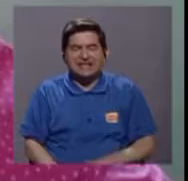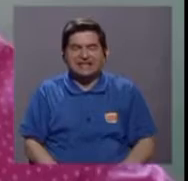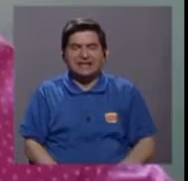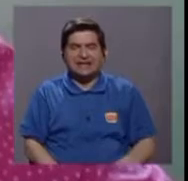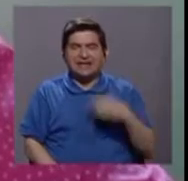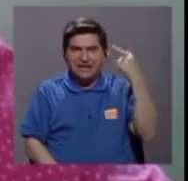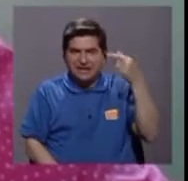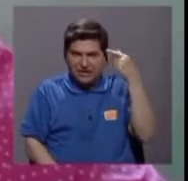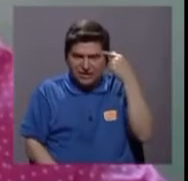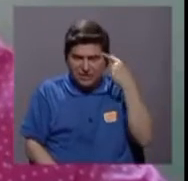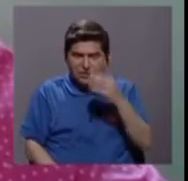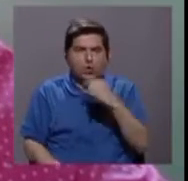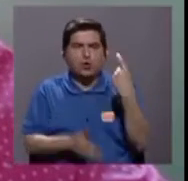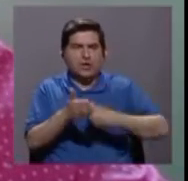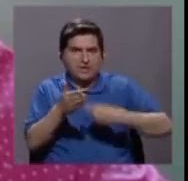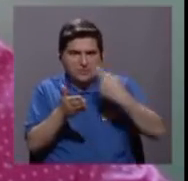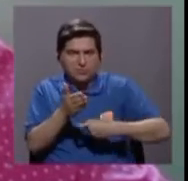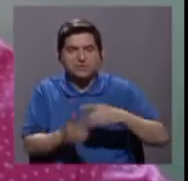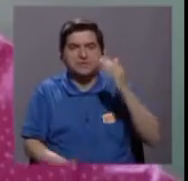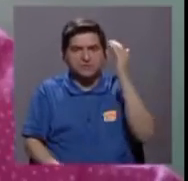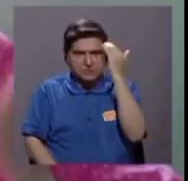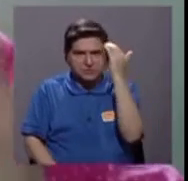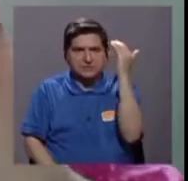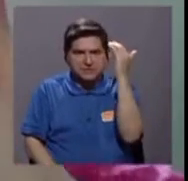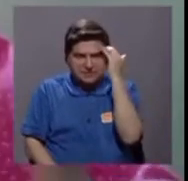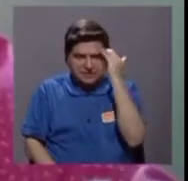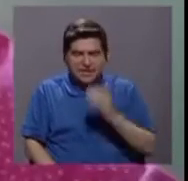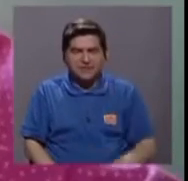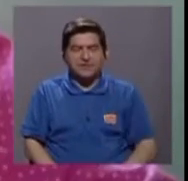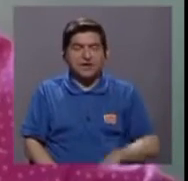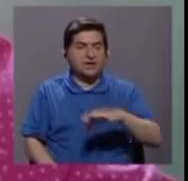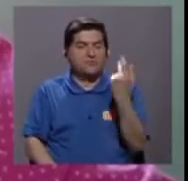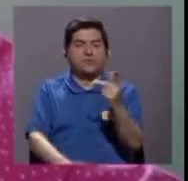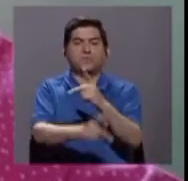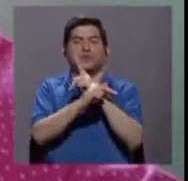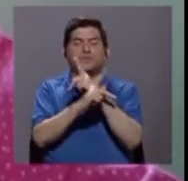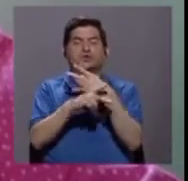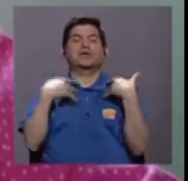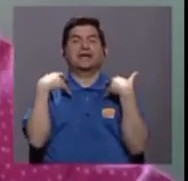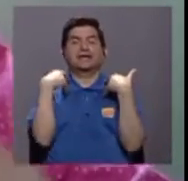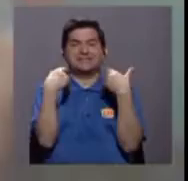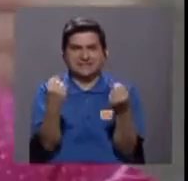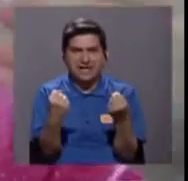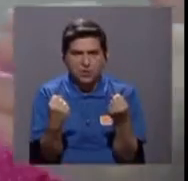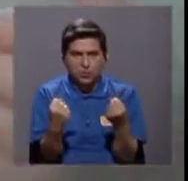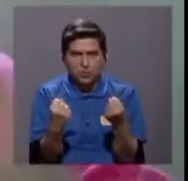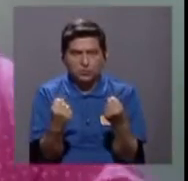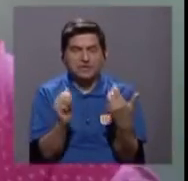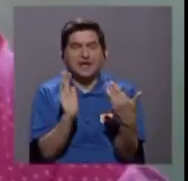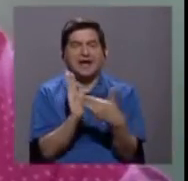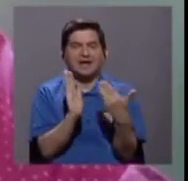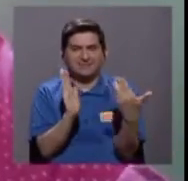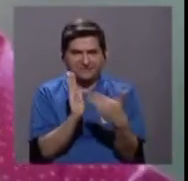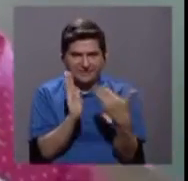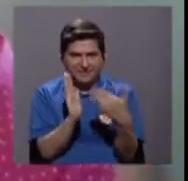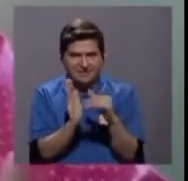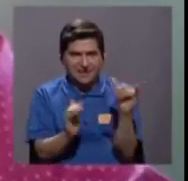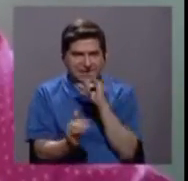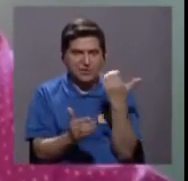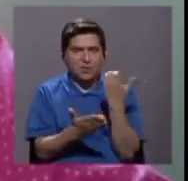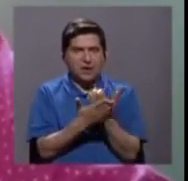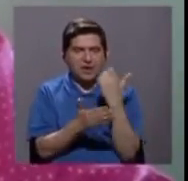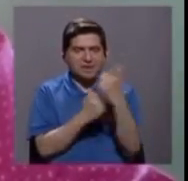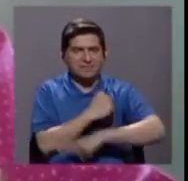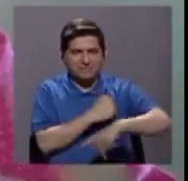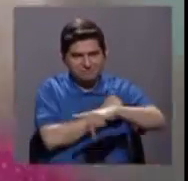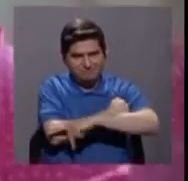porque todos muy bien sabemos que las medidas para resguardar nuestra salud afectaron también la economía